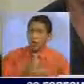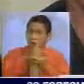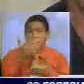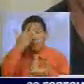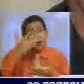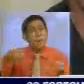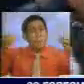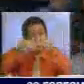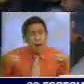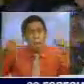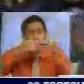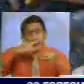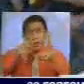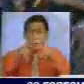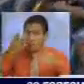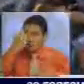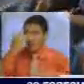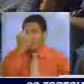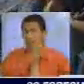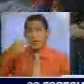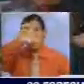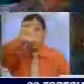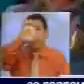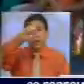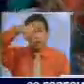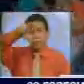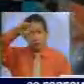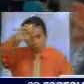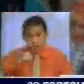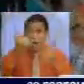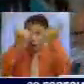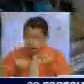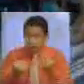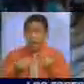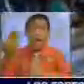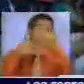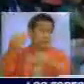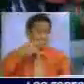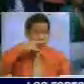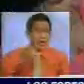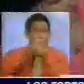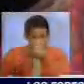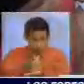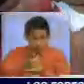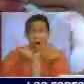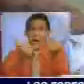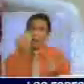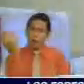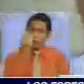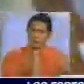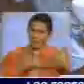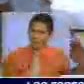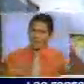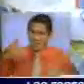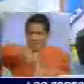esta malformación. Los niños que se han beneficiado de esa alianza ahora son adolescentes que agradecen la labor de las campañas emprendidas en